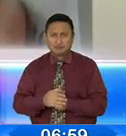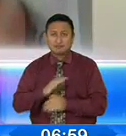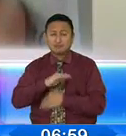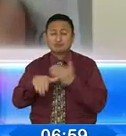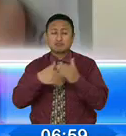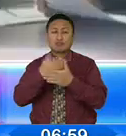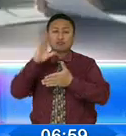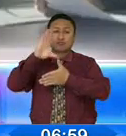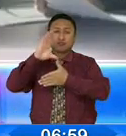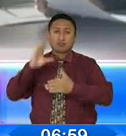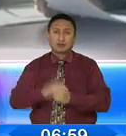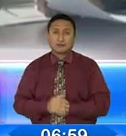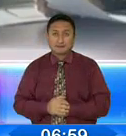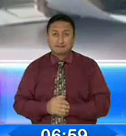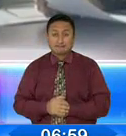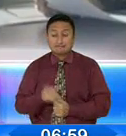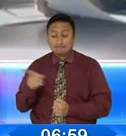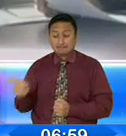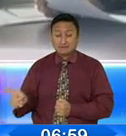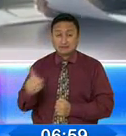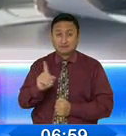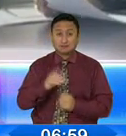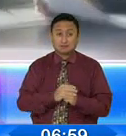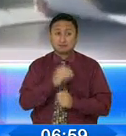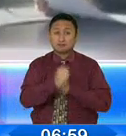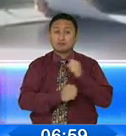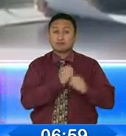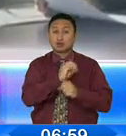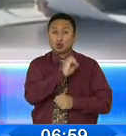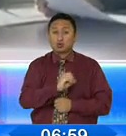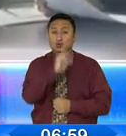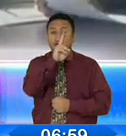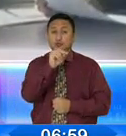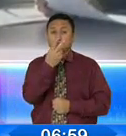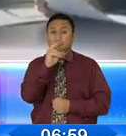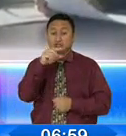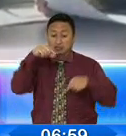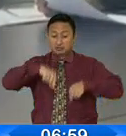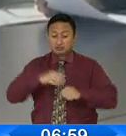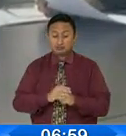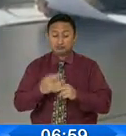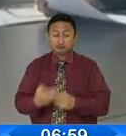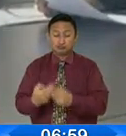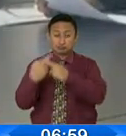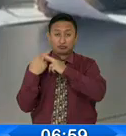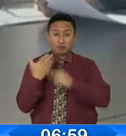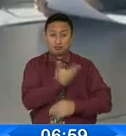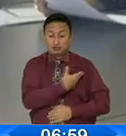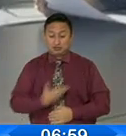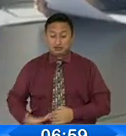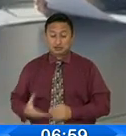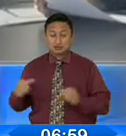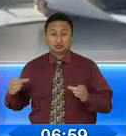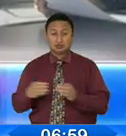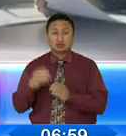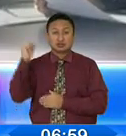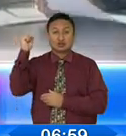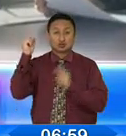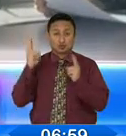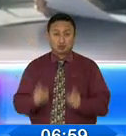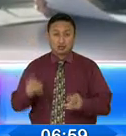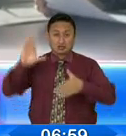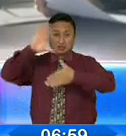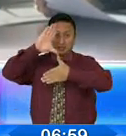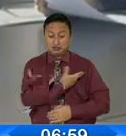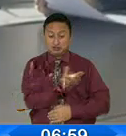americano. Donde desde octubre del 2020 el doctor Freddy Carrión asumió el cargo de presidente. Sin embargo, debido a los